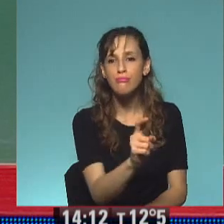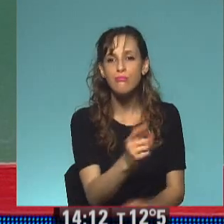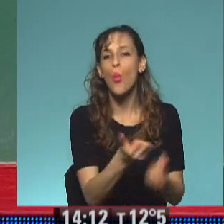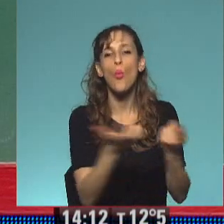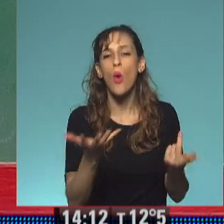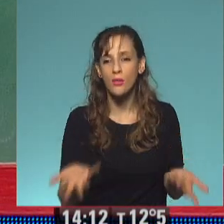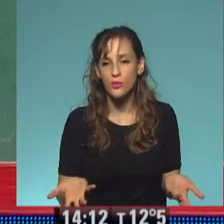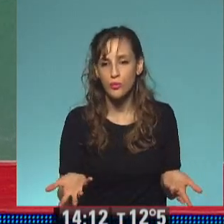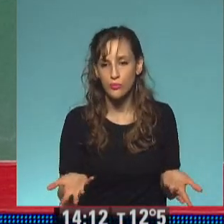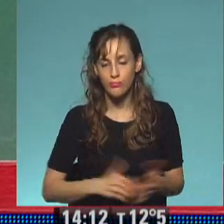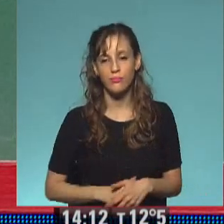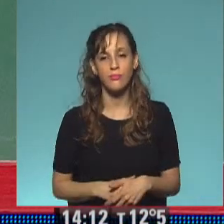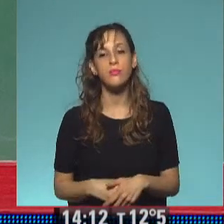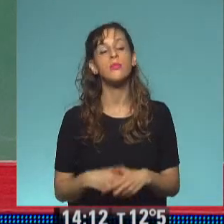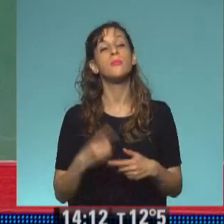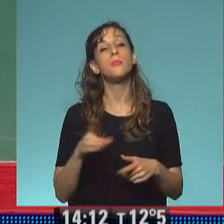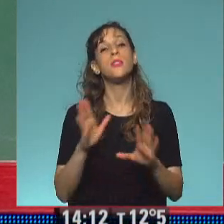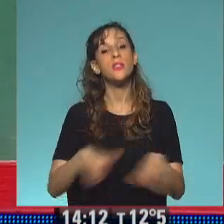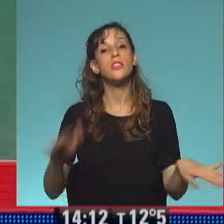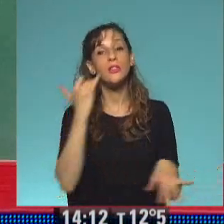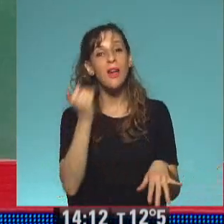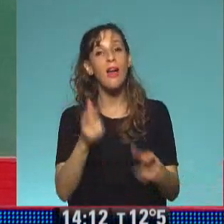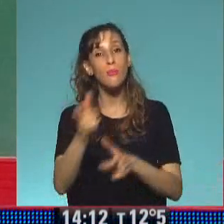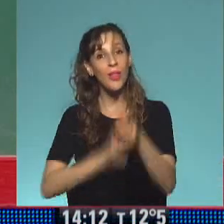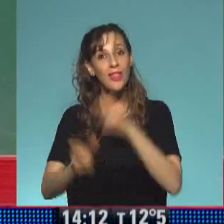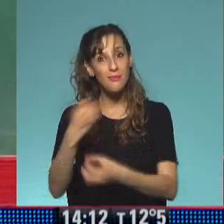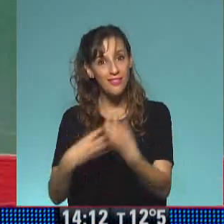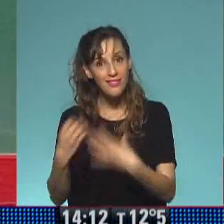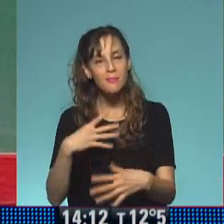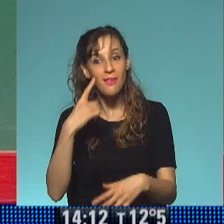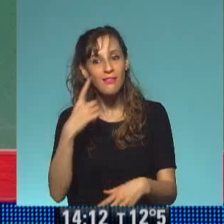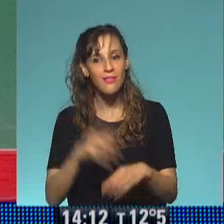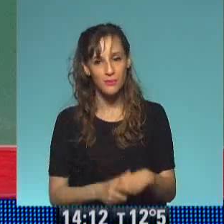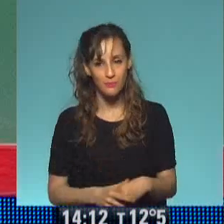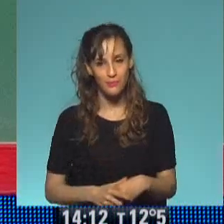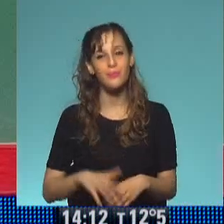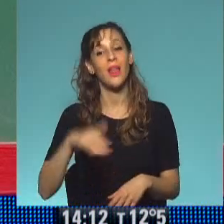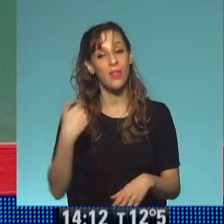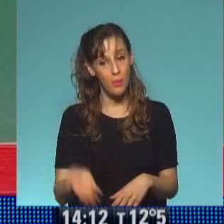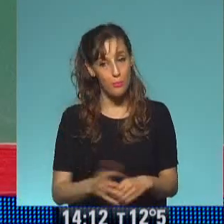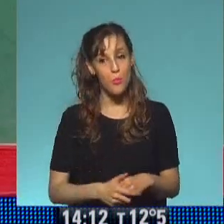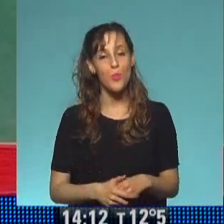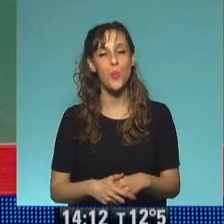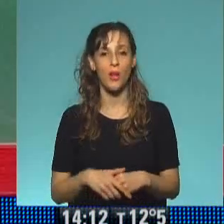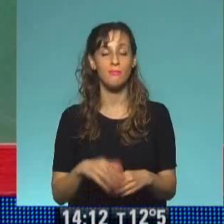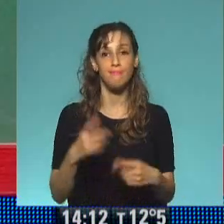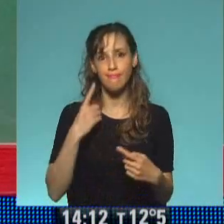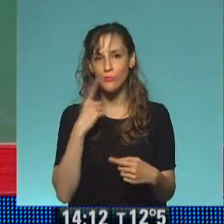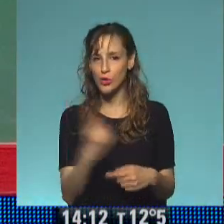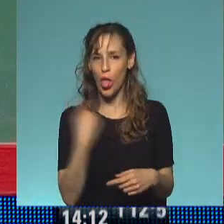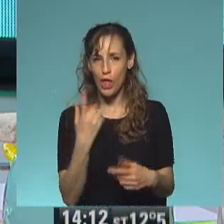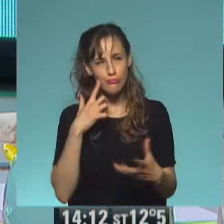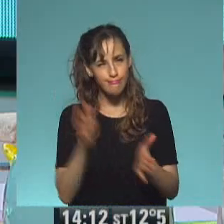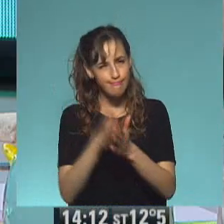Si tenía 7. Pero los chicos nos mandaron respuestas, así que vamos a ver las respuestas de los chicos y después vemos, las analizamos